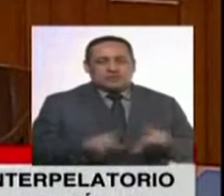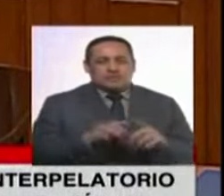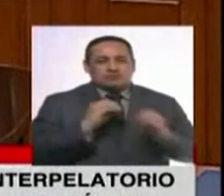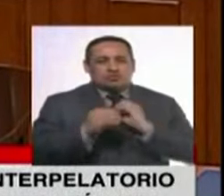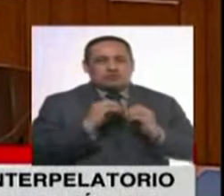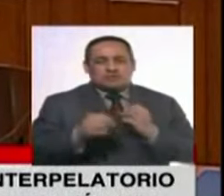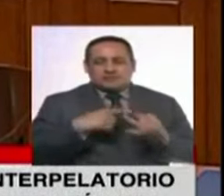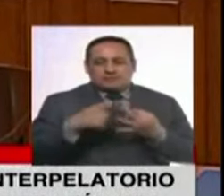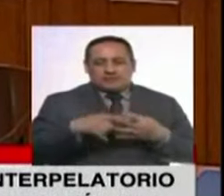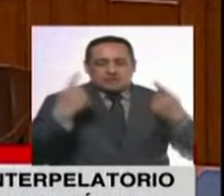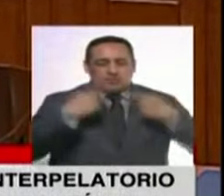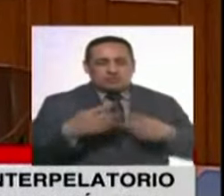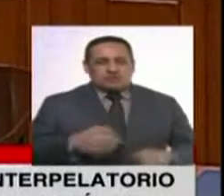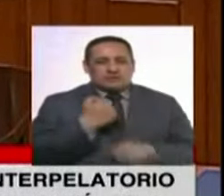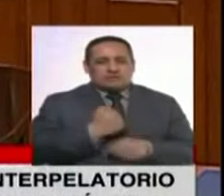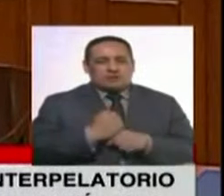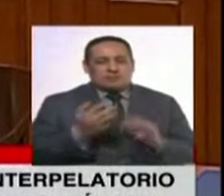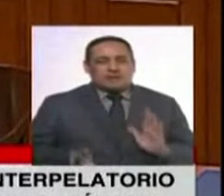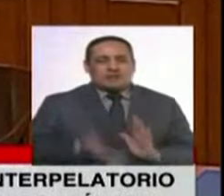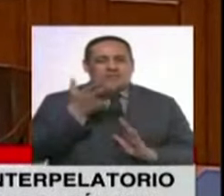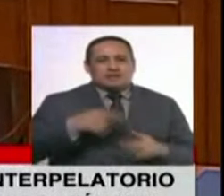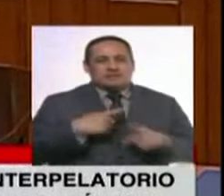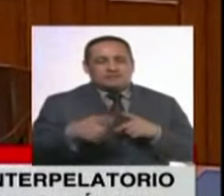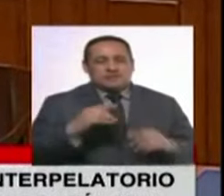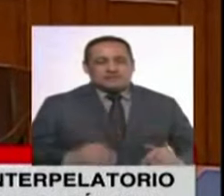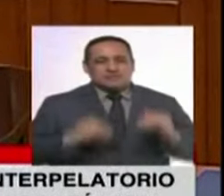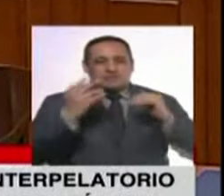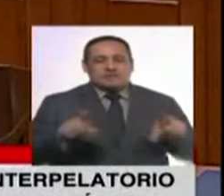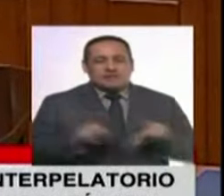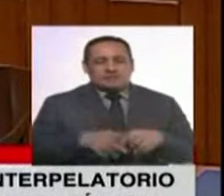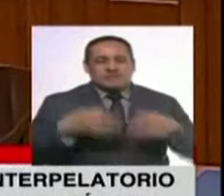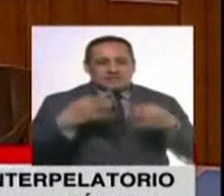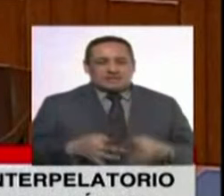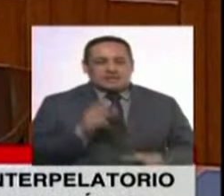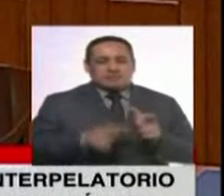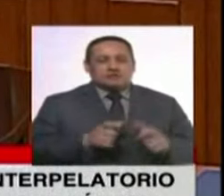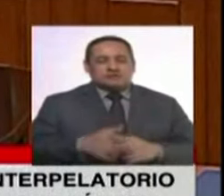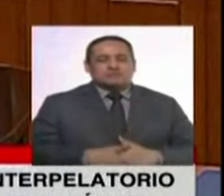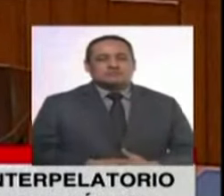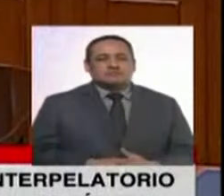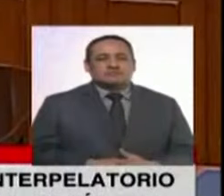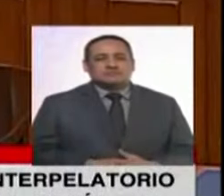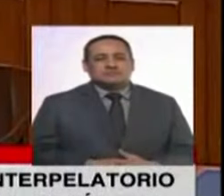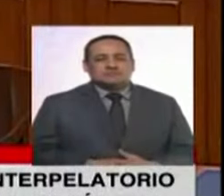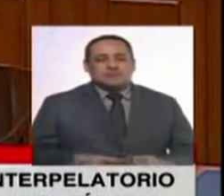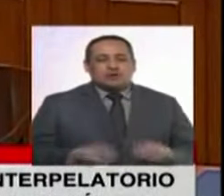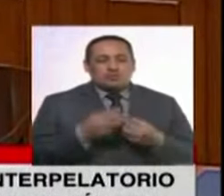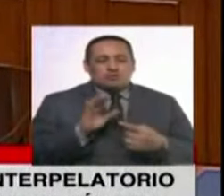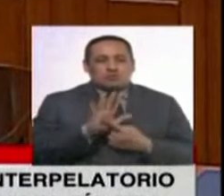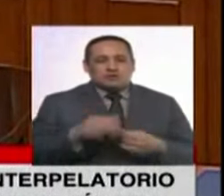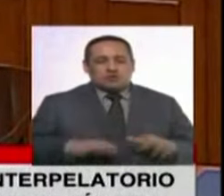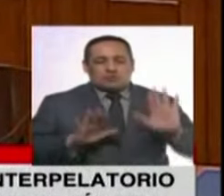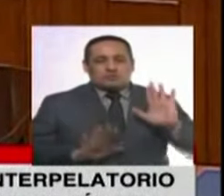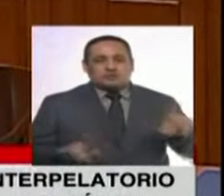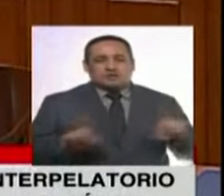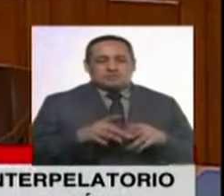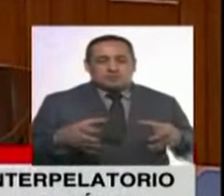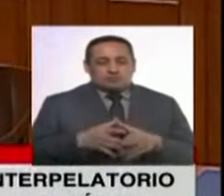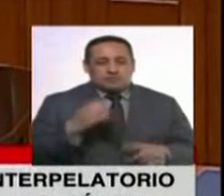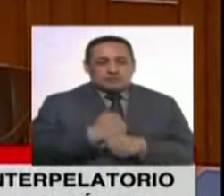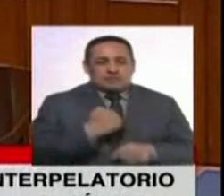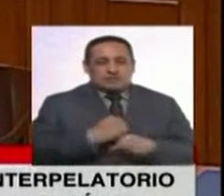implementamos estrategias de trabajo para Elevar los estándares de integridad pública como muestra el compromiso institucional